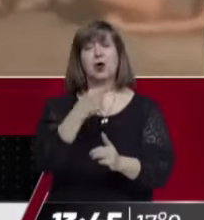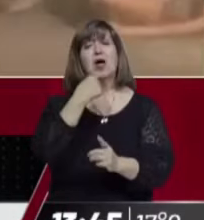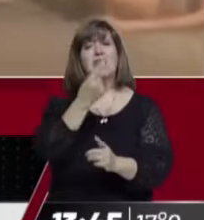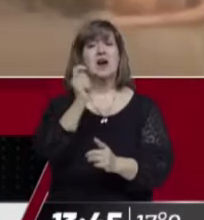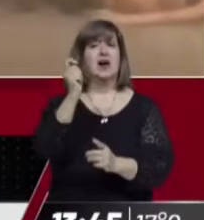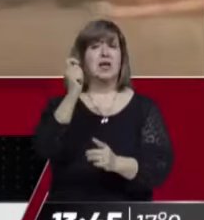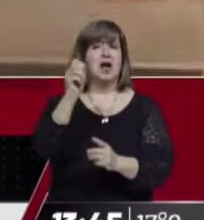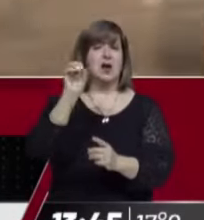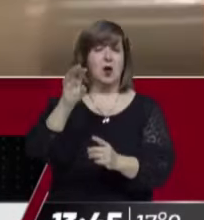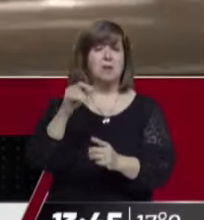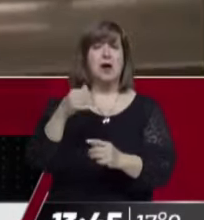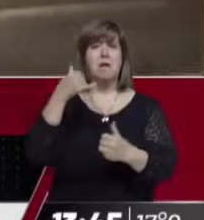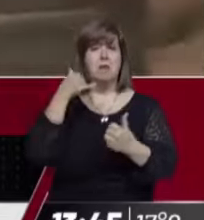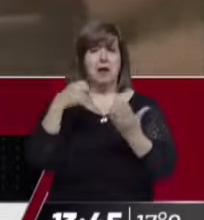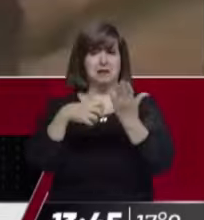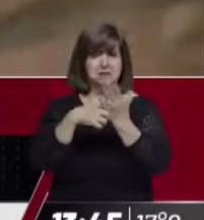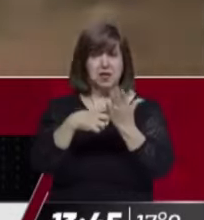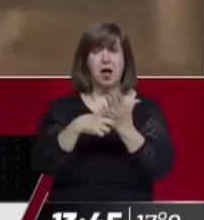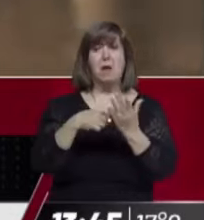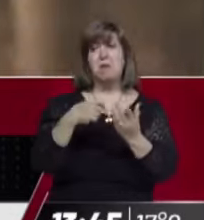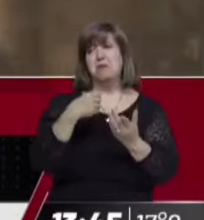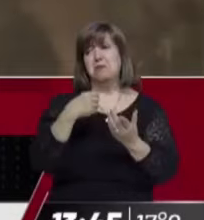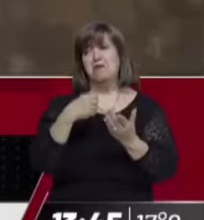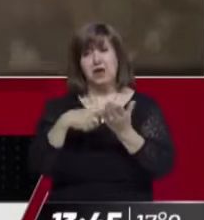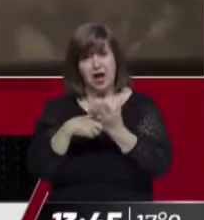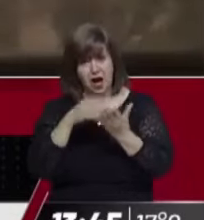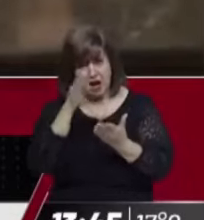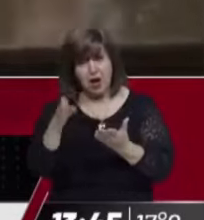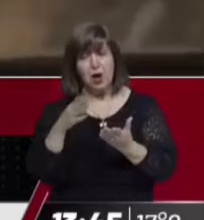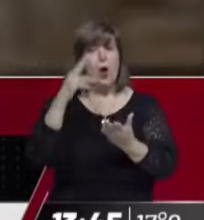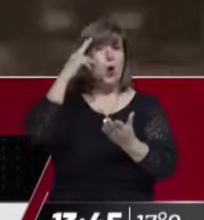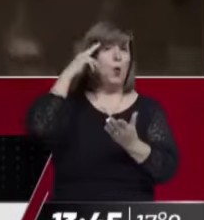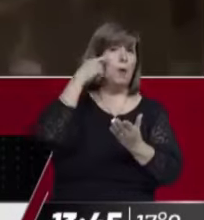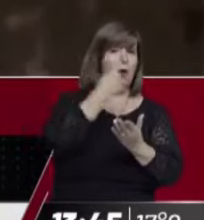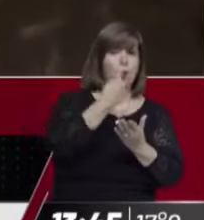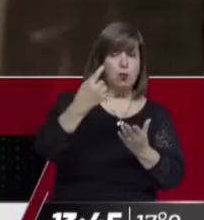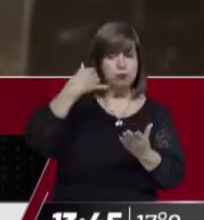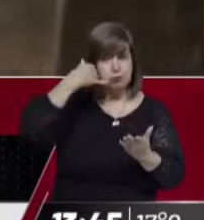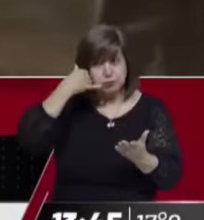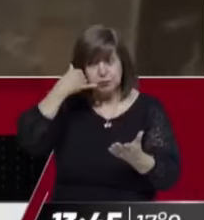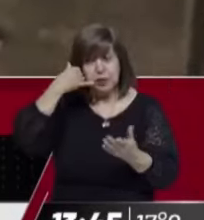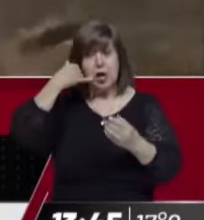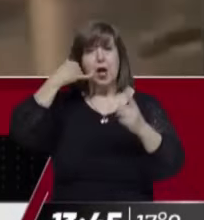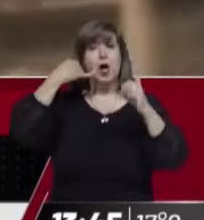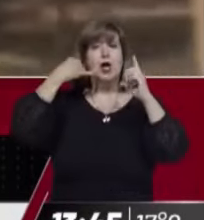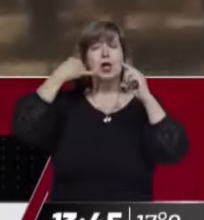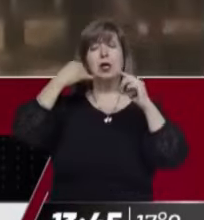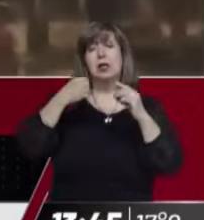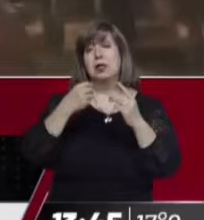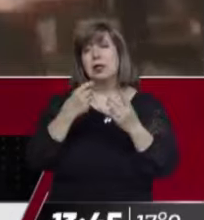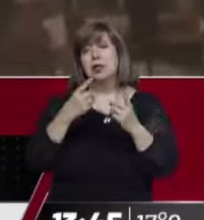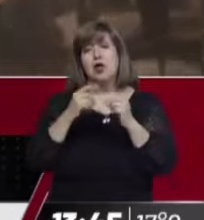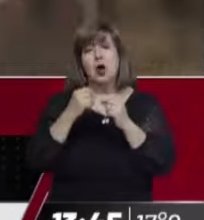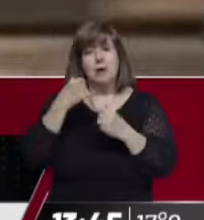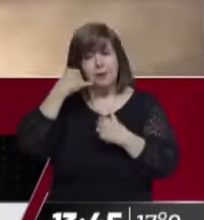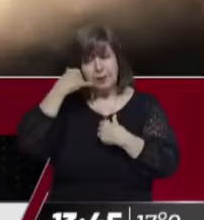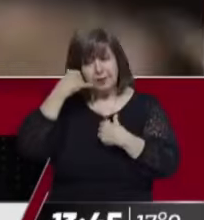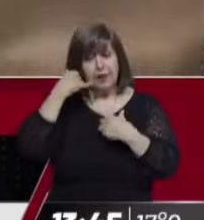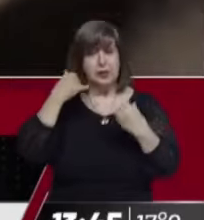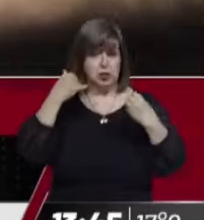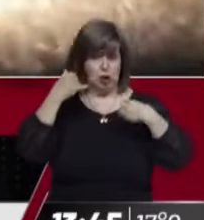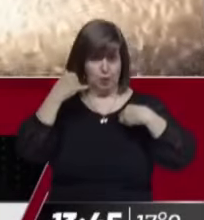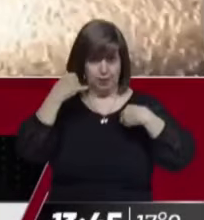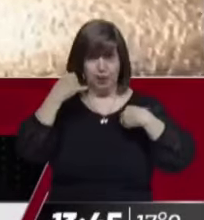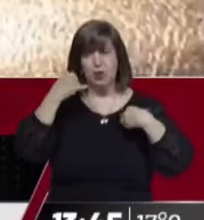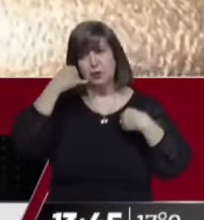diga quién es puede llamar a la fiscalía al 91 no hay problema no hace falta que den su nombre pero sí aportar y